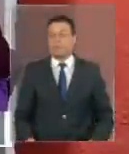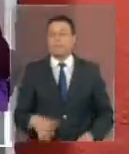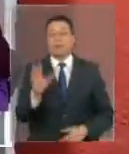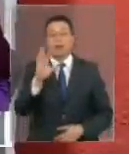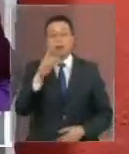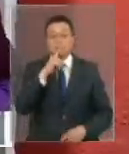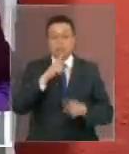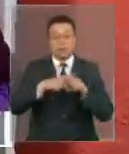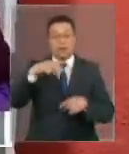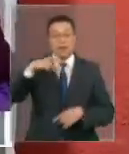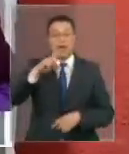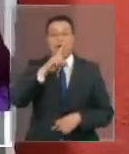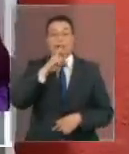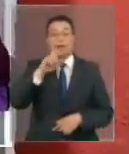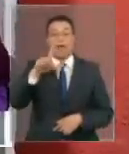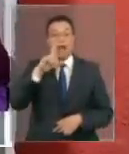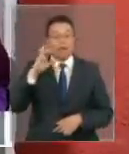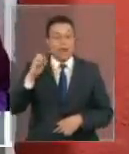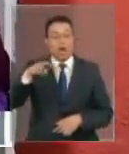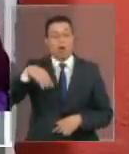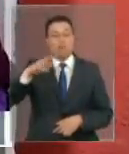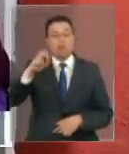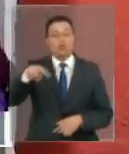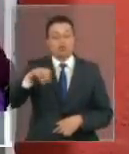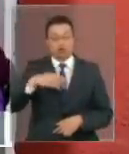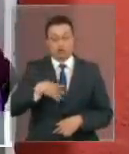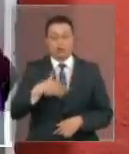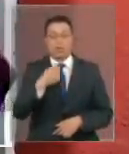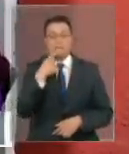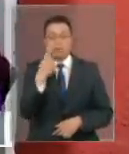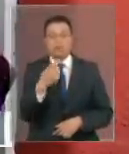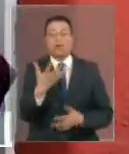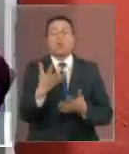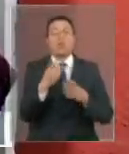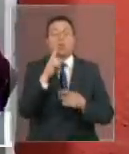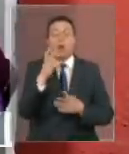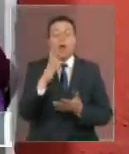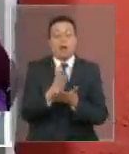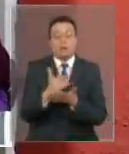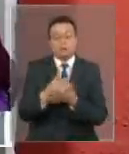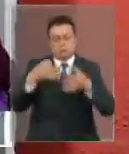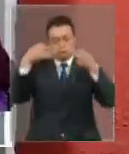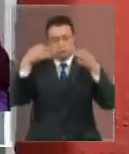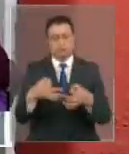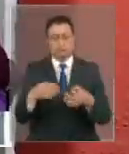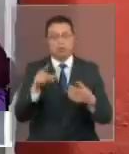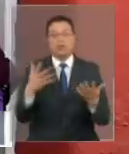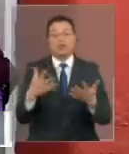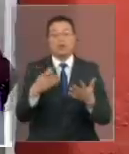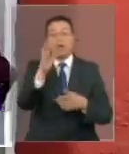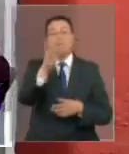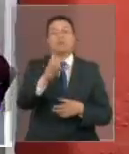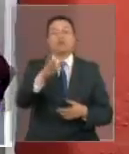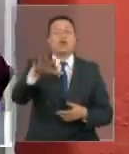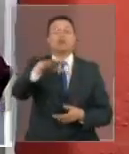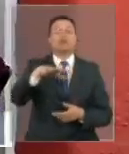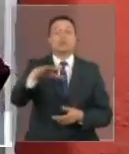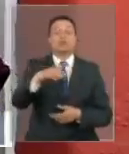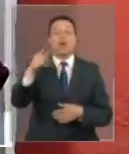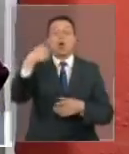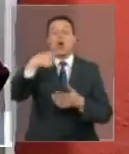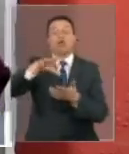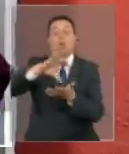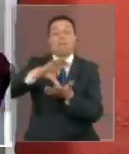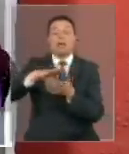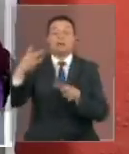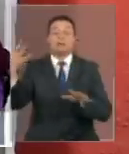Hola, mi nombre es Natalia Muñoz y quisiera hacerle la siguiente pregunta. ¿Qué medidas concretas van a tomar con respecto a la situación de los